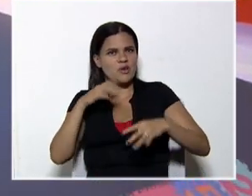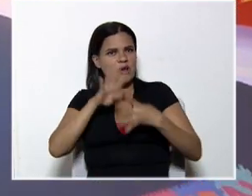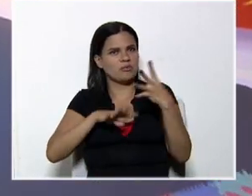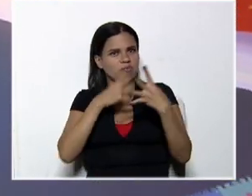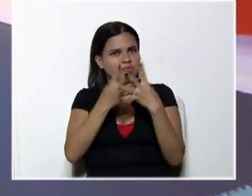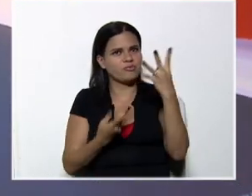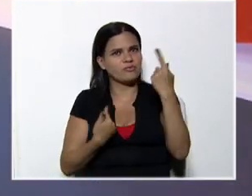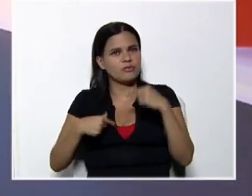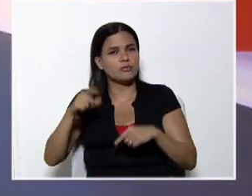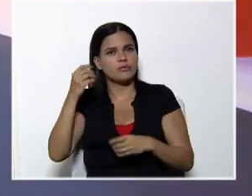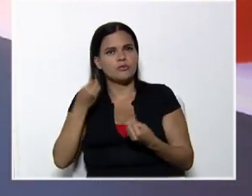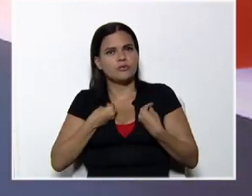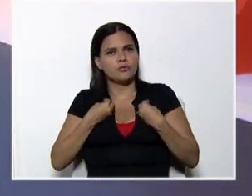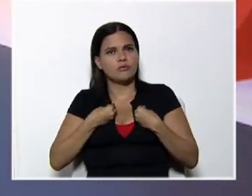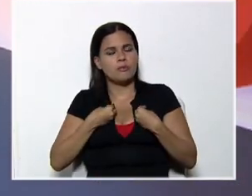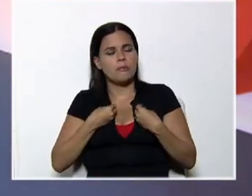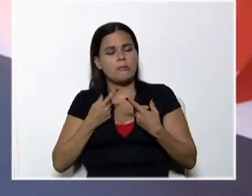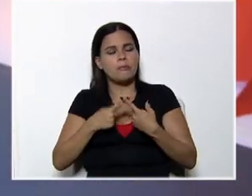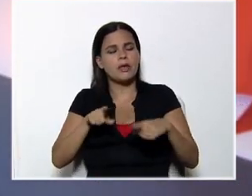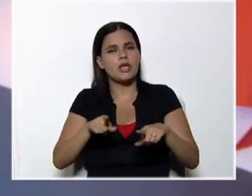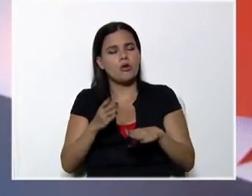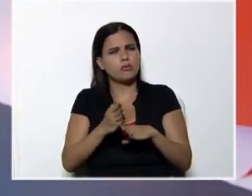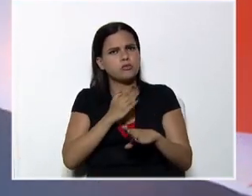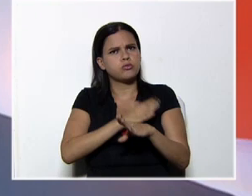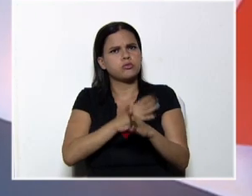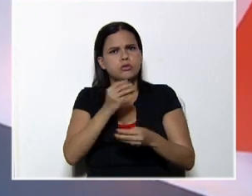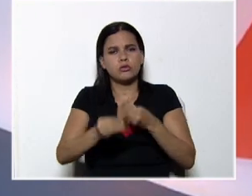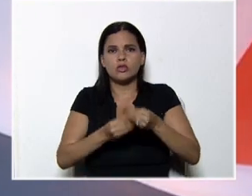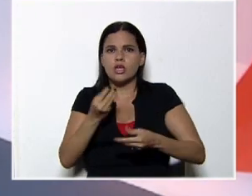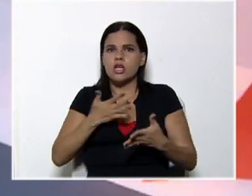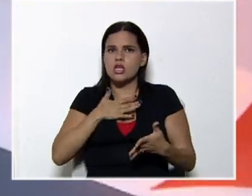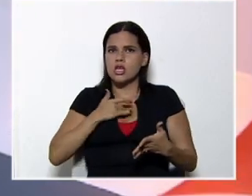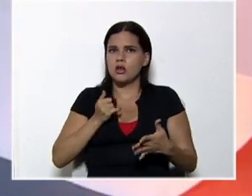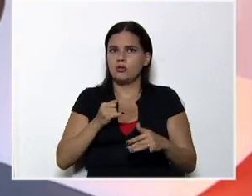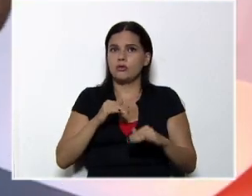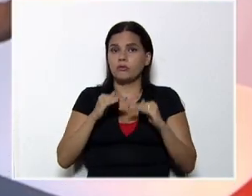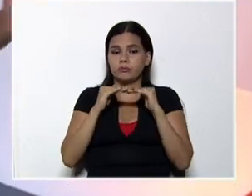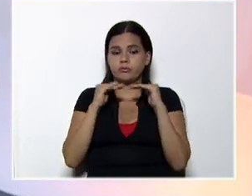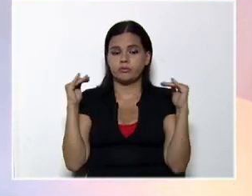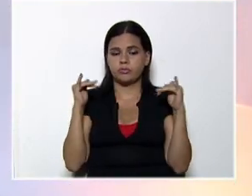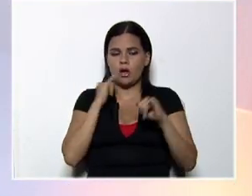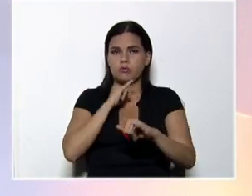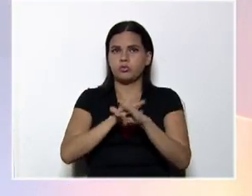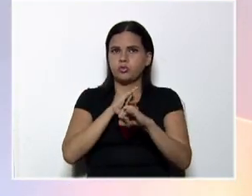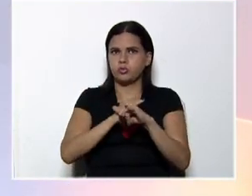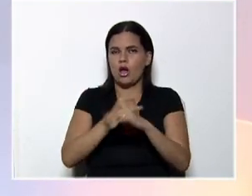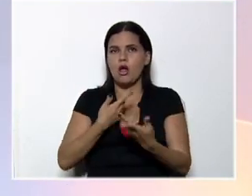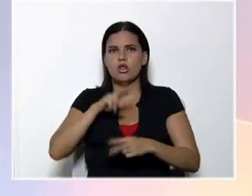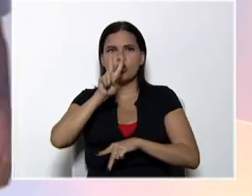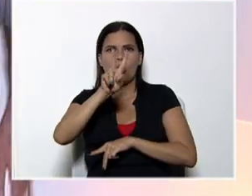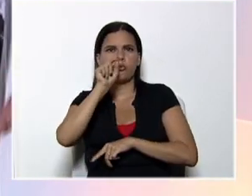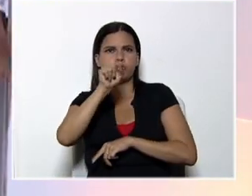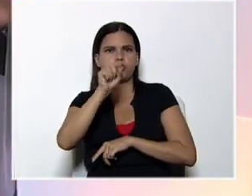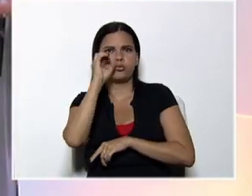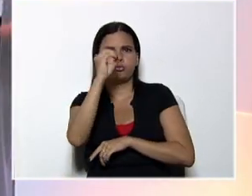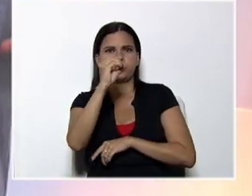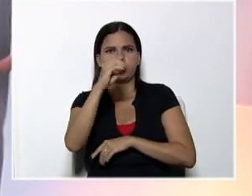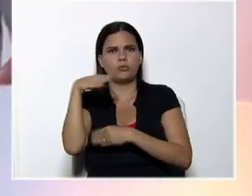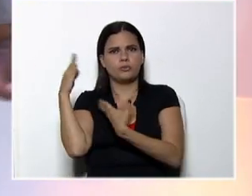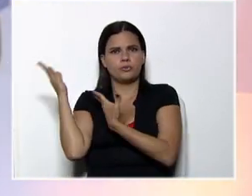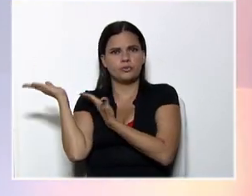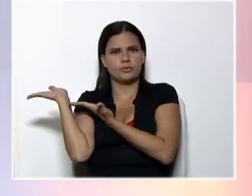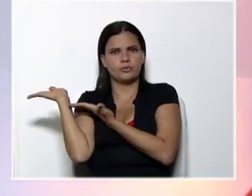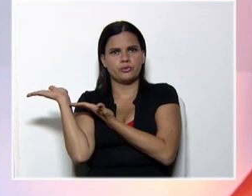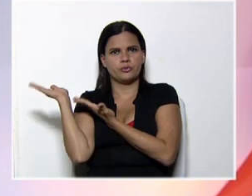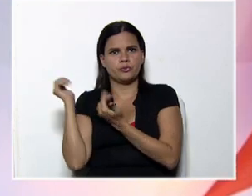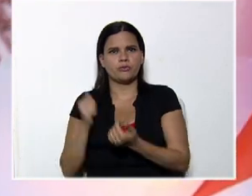la Vida, pero antes de hacerlo quiero invitarlos a que ingresen en nuestra plataforma digital 2.0. Ustedes la conocen bien